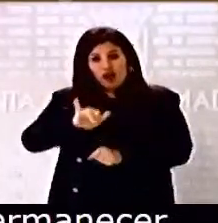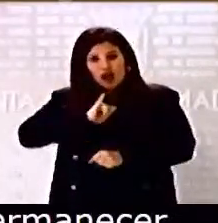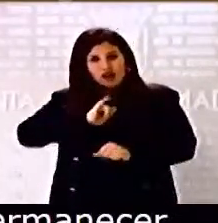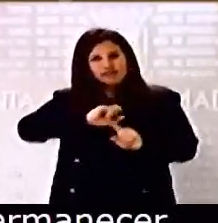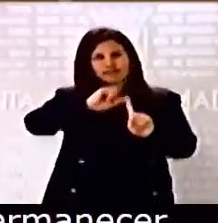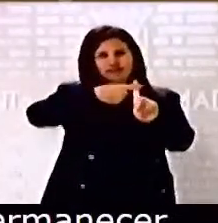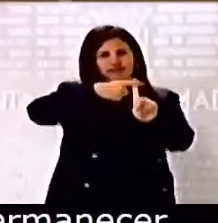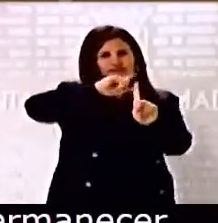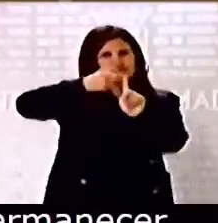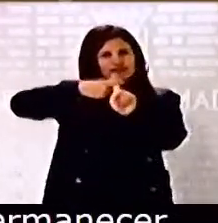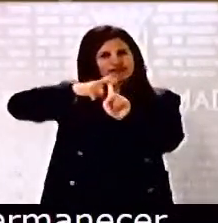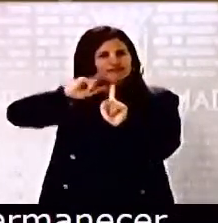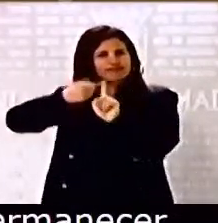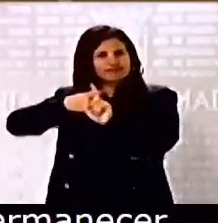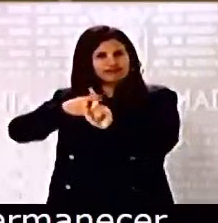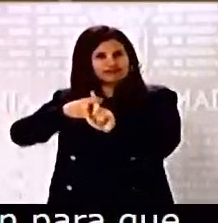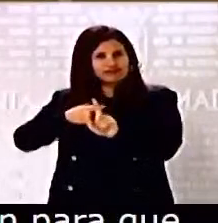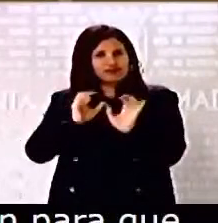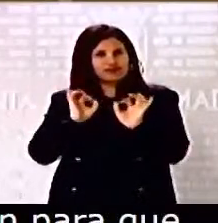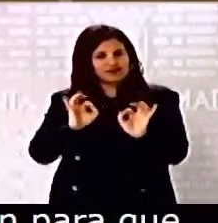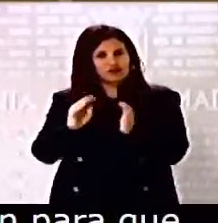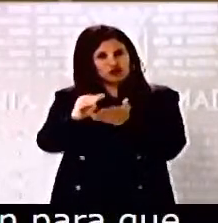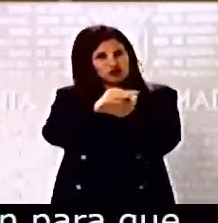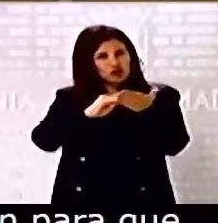la mejor forma posible.